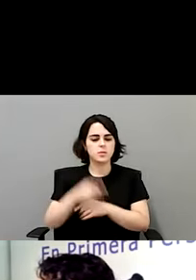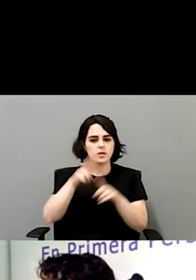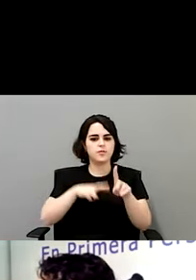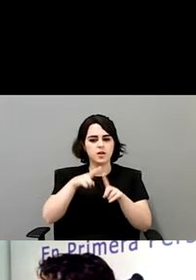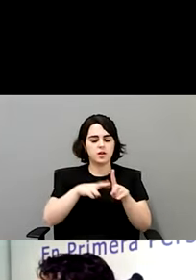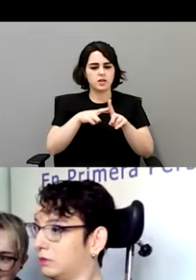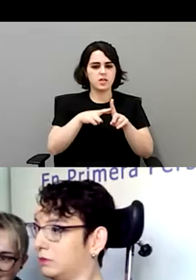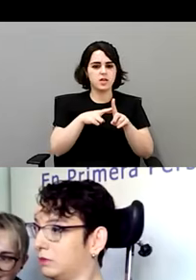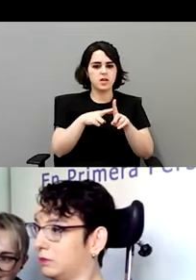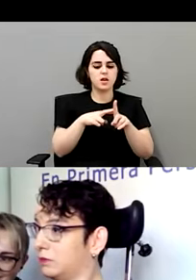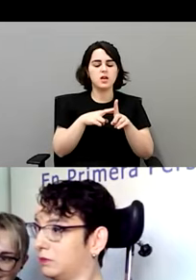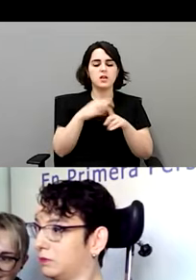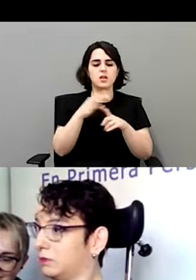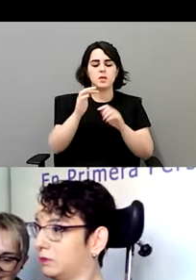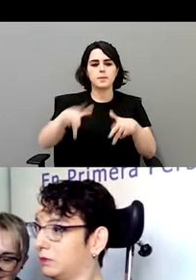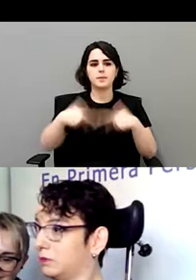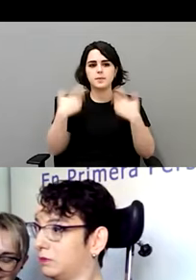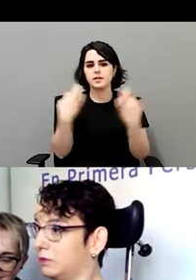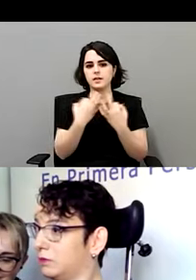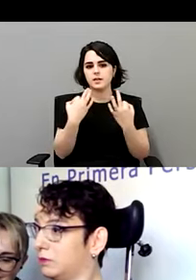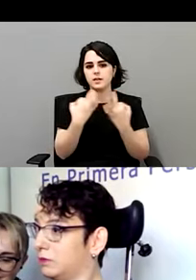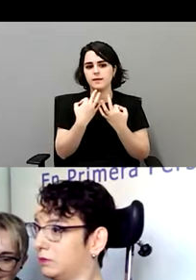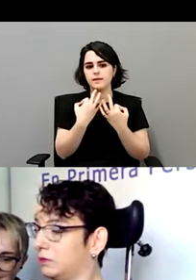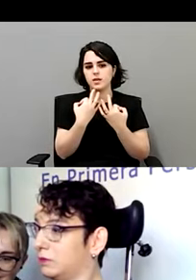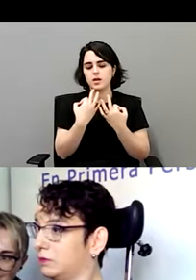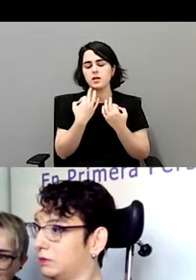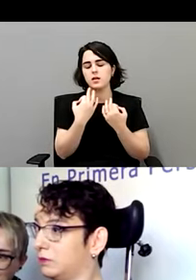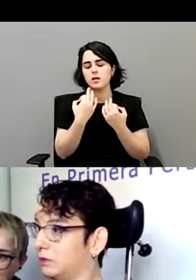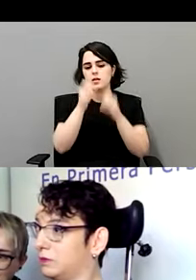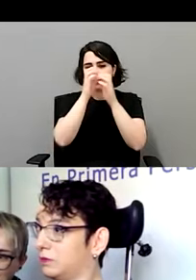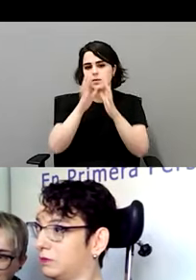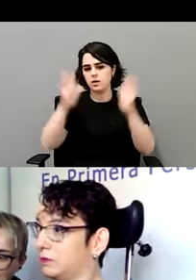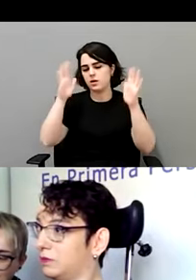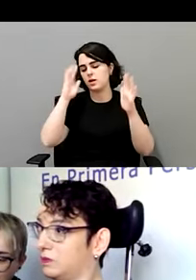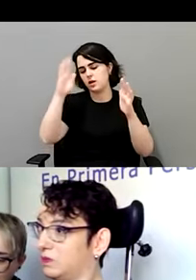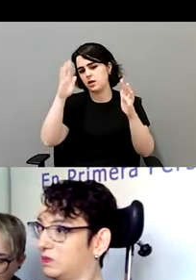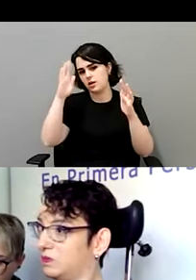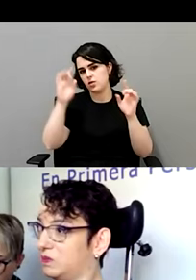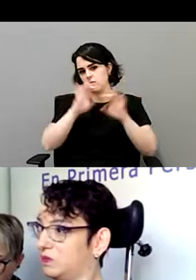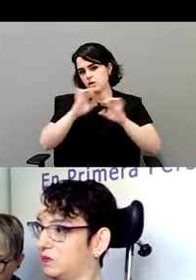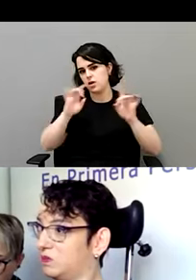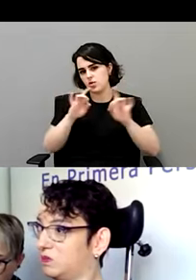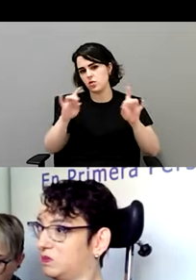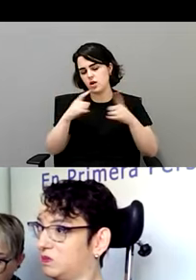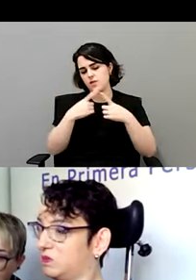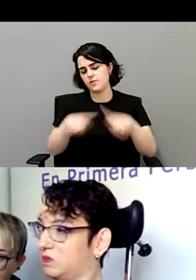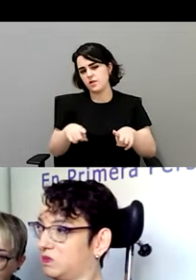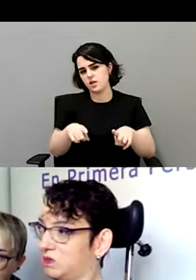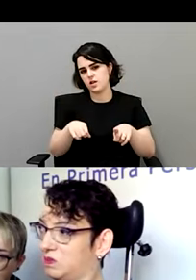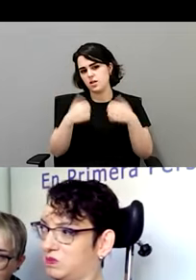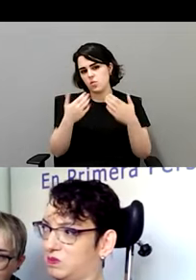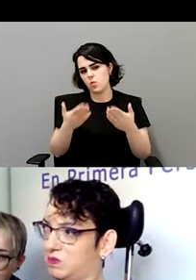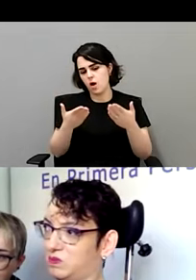y que nos permitían imaginarnos claramente qué diferencia hay